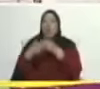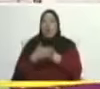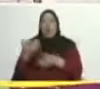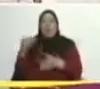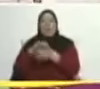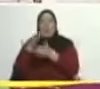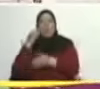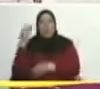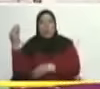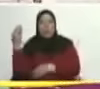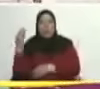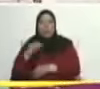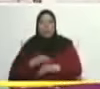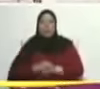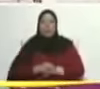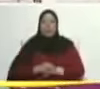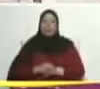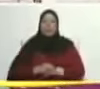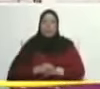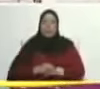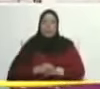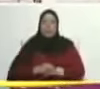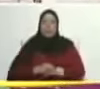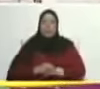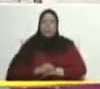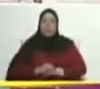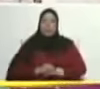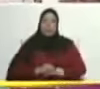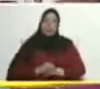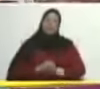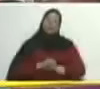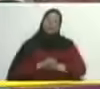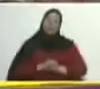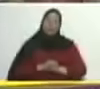compañero Joseph Andal.